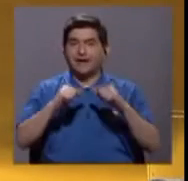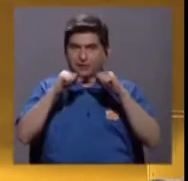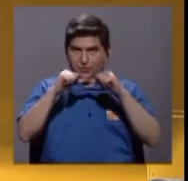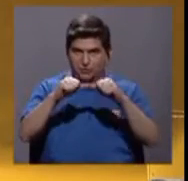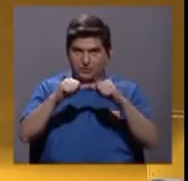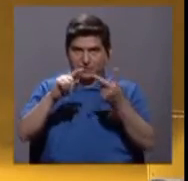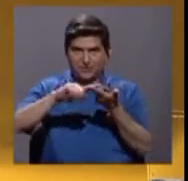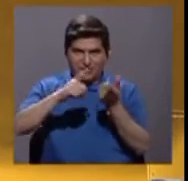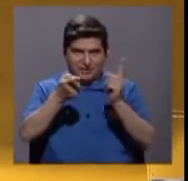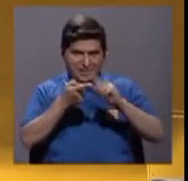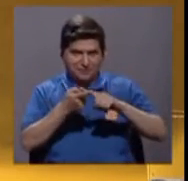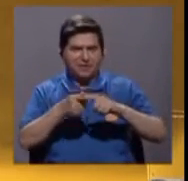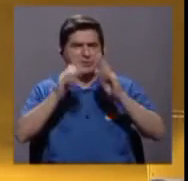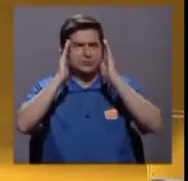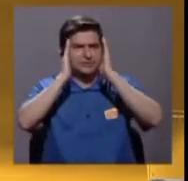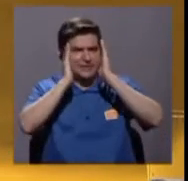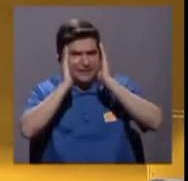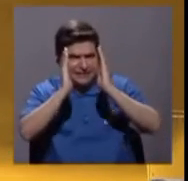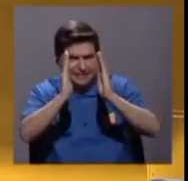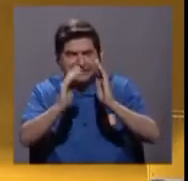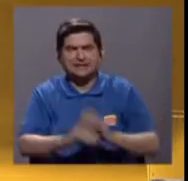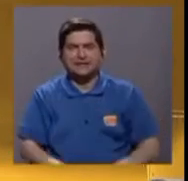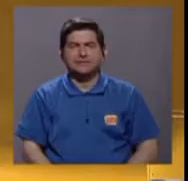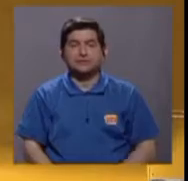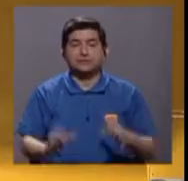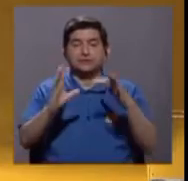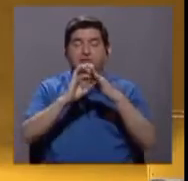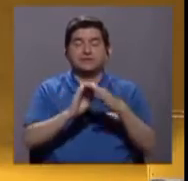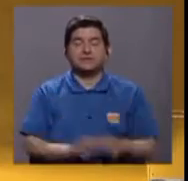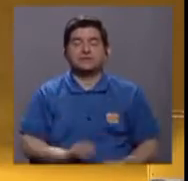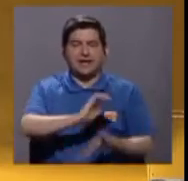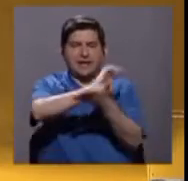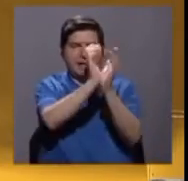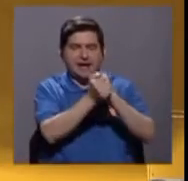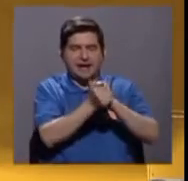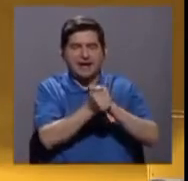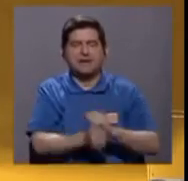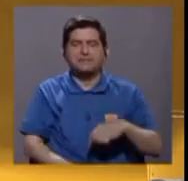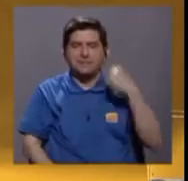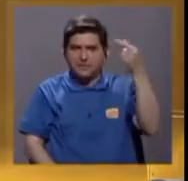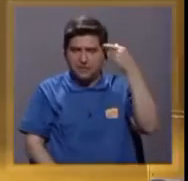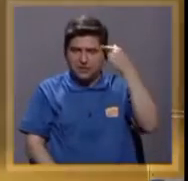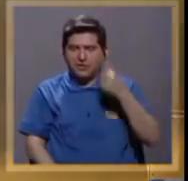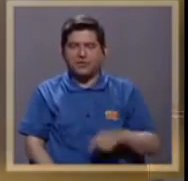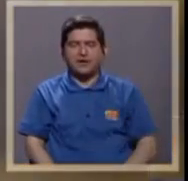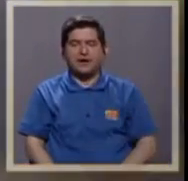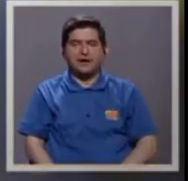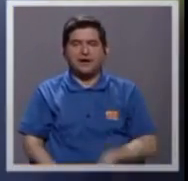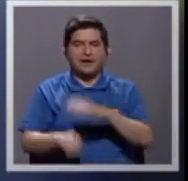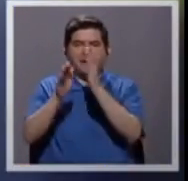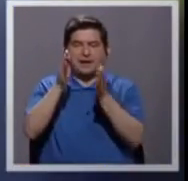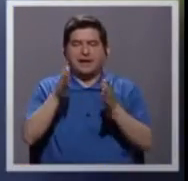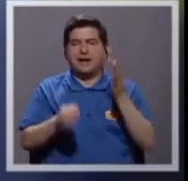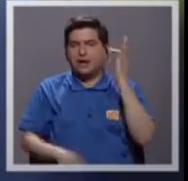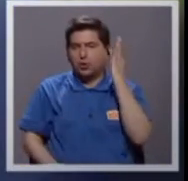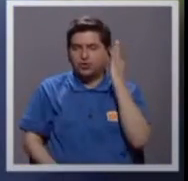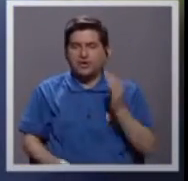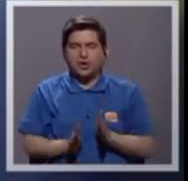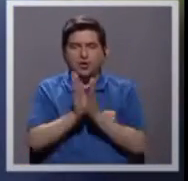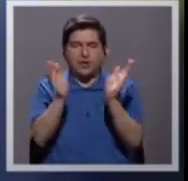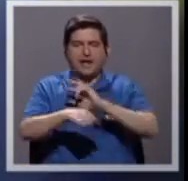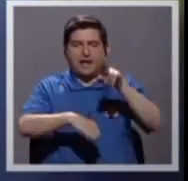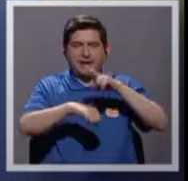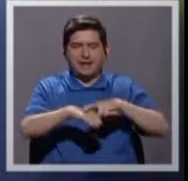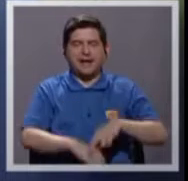Continuamos, amigas y amigos, escuchando sobre reforma del Estado a la señora Contralora General de la República, doña